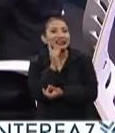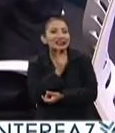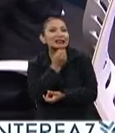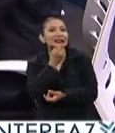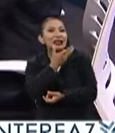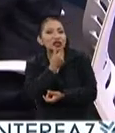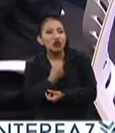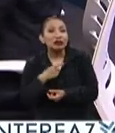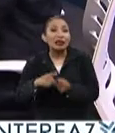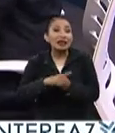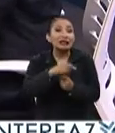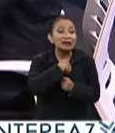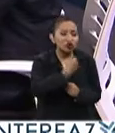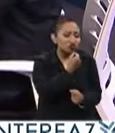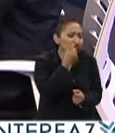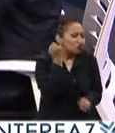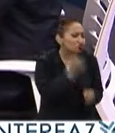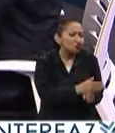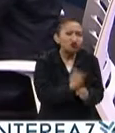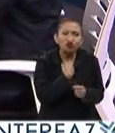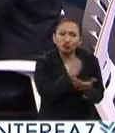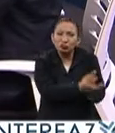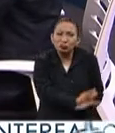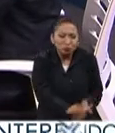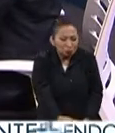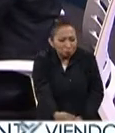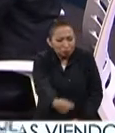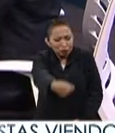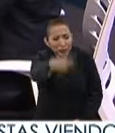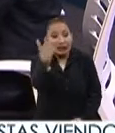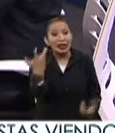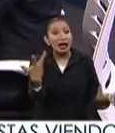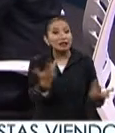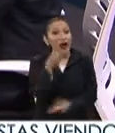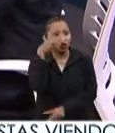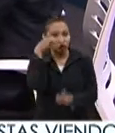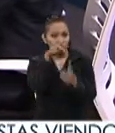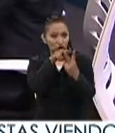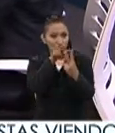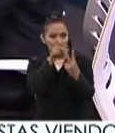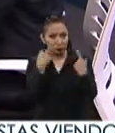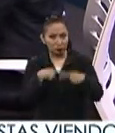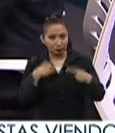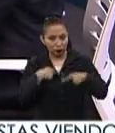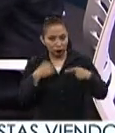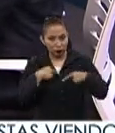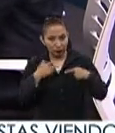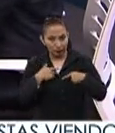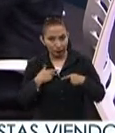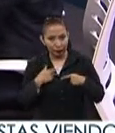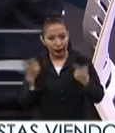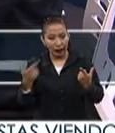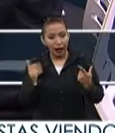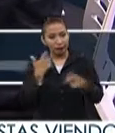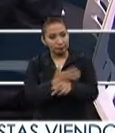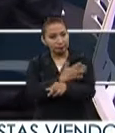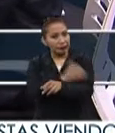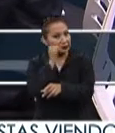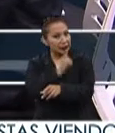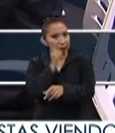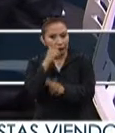niños desde las edades más tempranas y hacerlo con dos personas que los